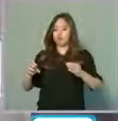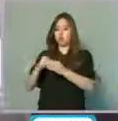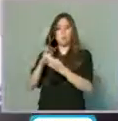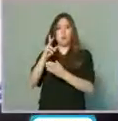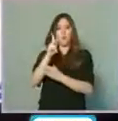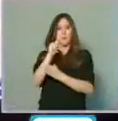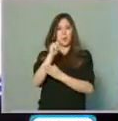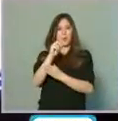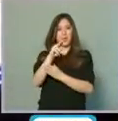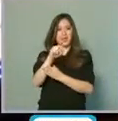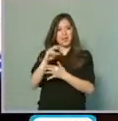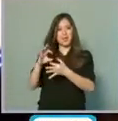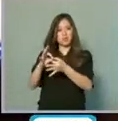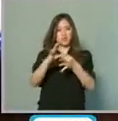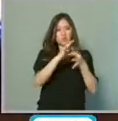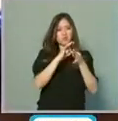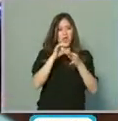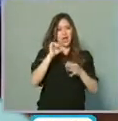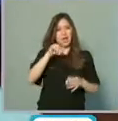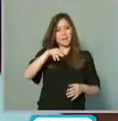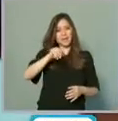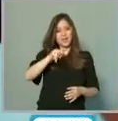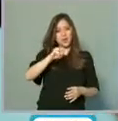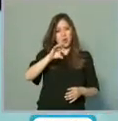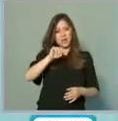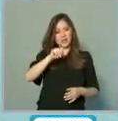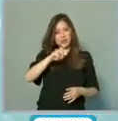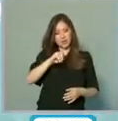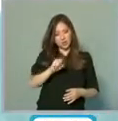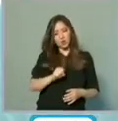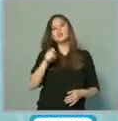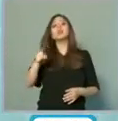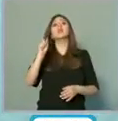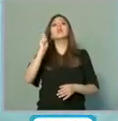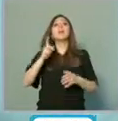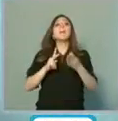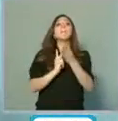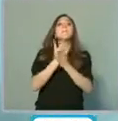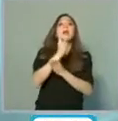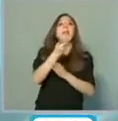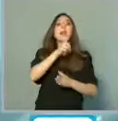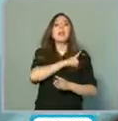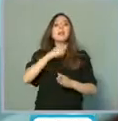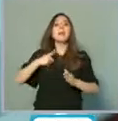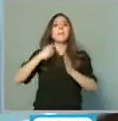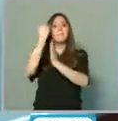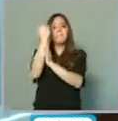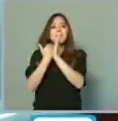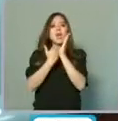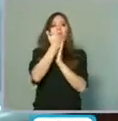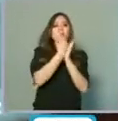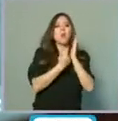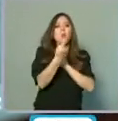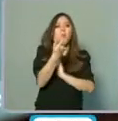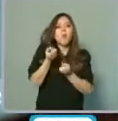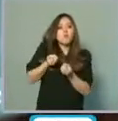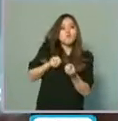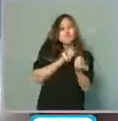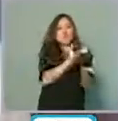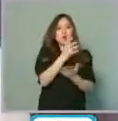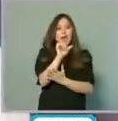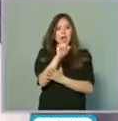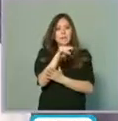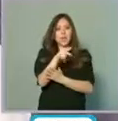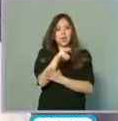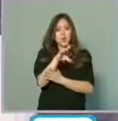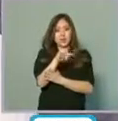aminoácidos, ¿no? Y algunos cereales o algunos alimentos vegetales tienden a estar disminuidos en ciertos aminoácidos. Entonces, algo increíble